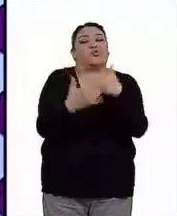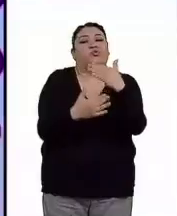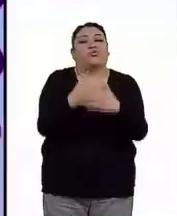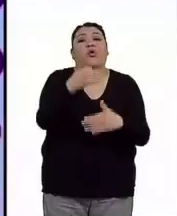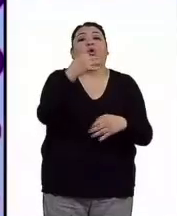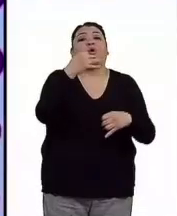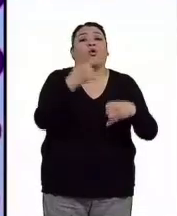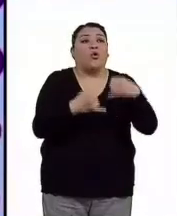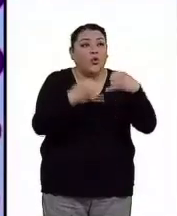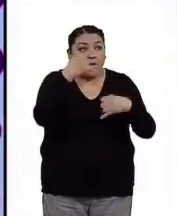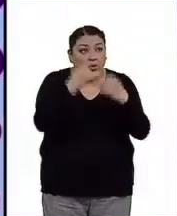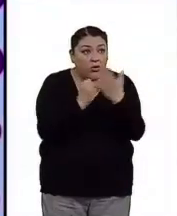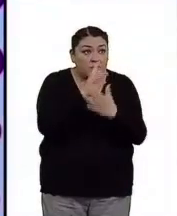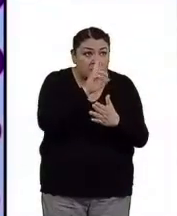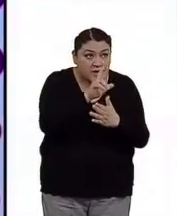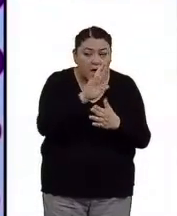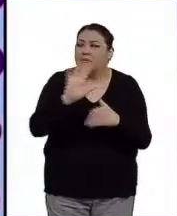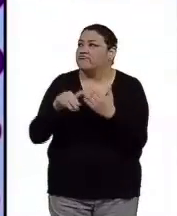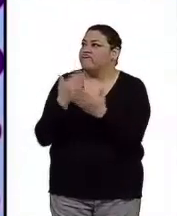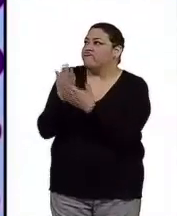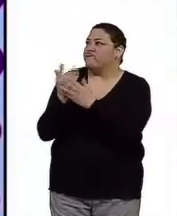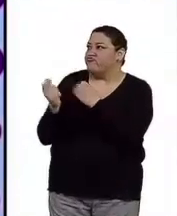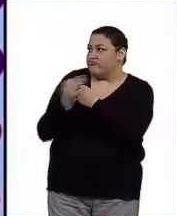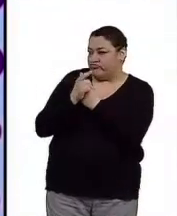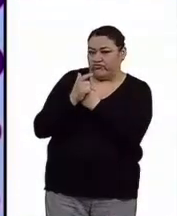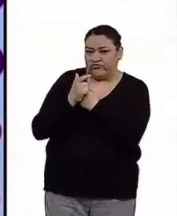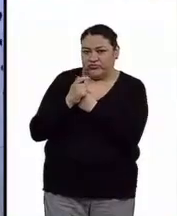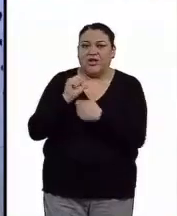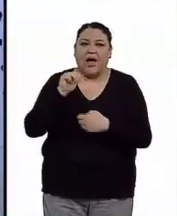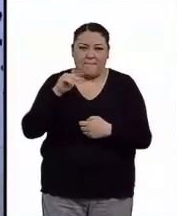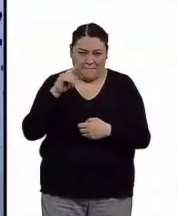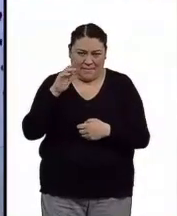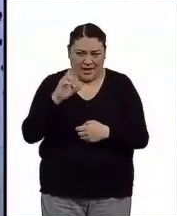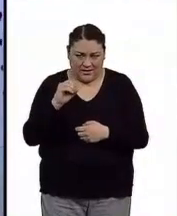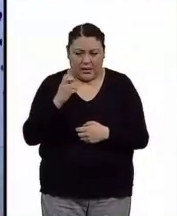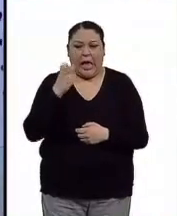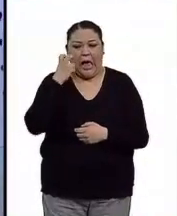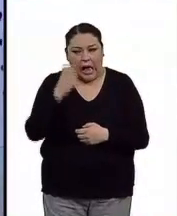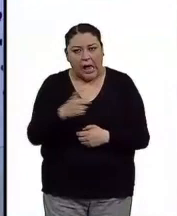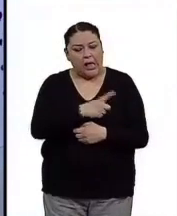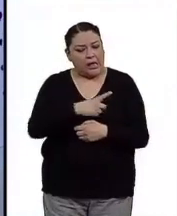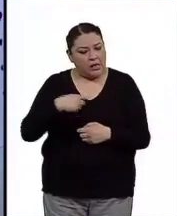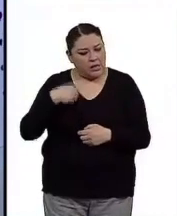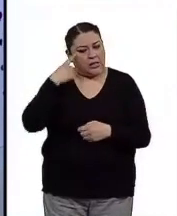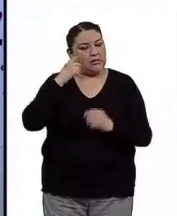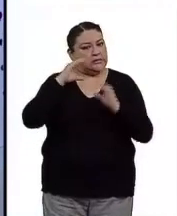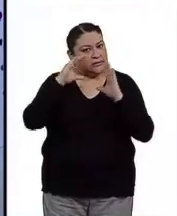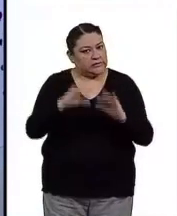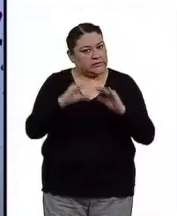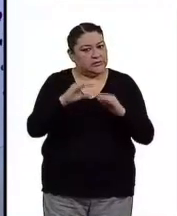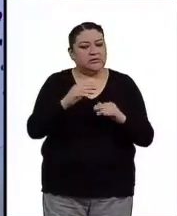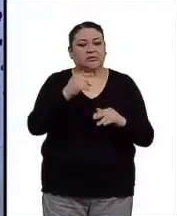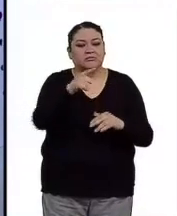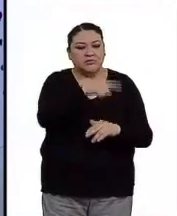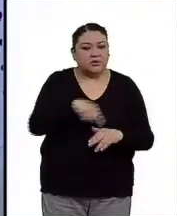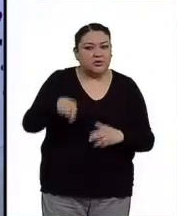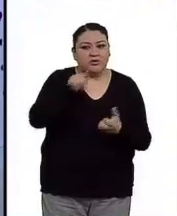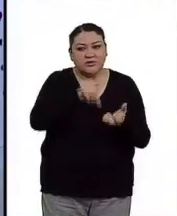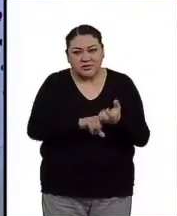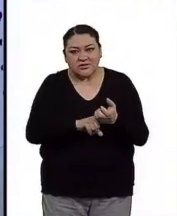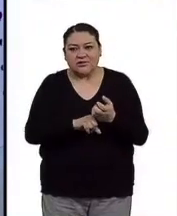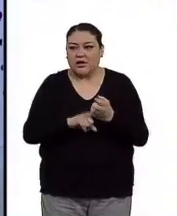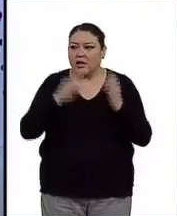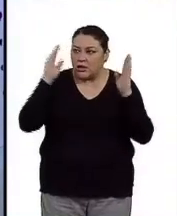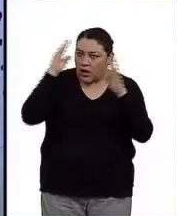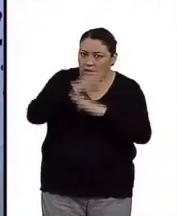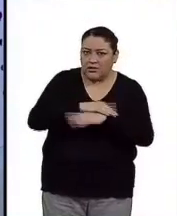puede seguir siendo así. Entonces me parece que el fortalecimiento en la capacitación, por ejemplo, del personal que labora en las juntas de